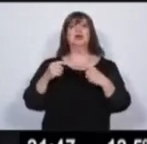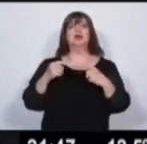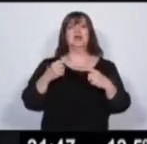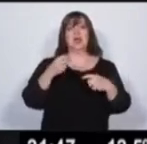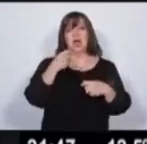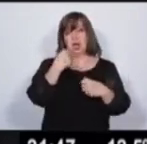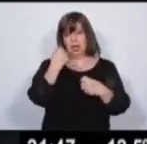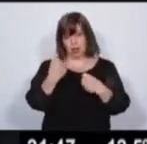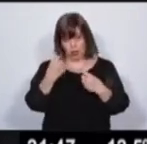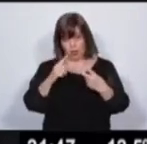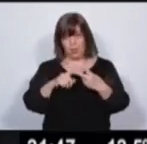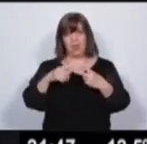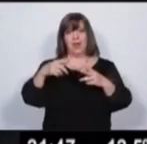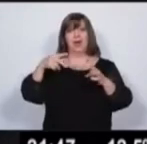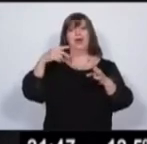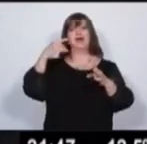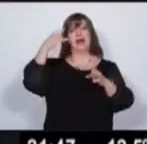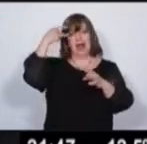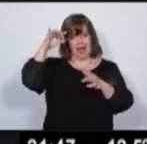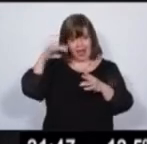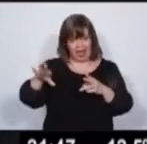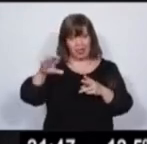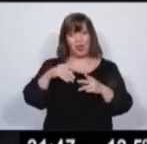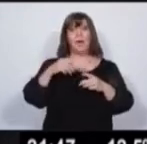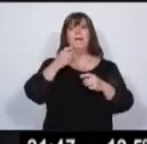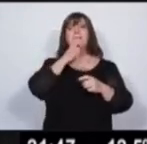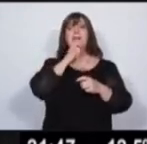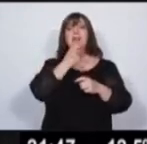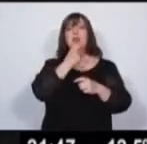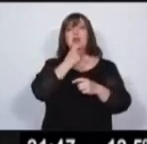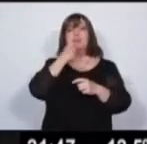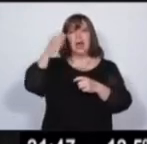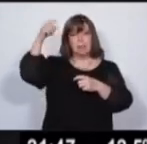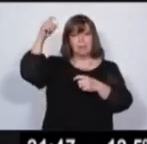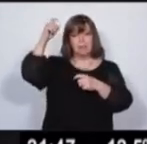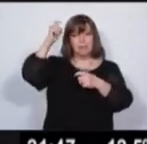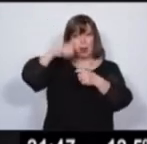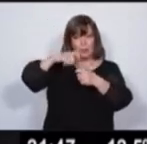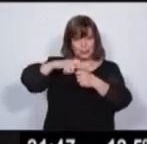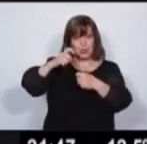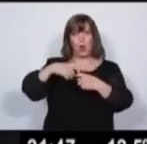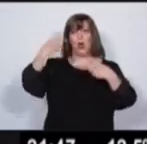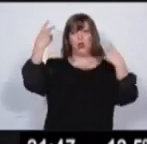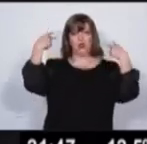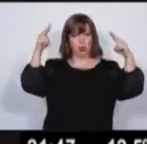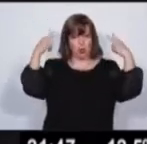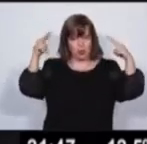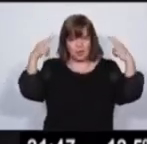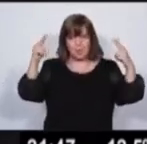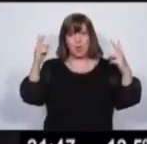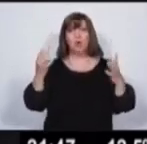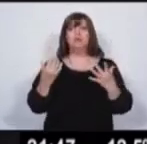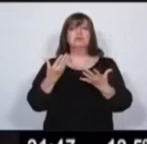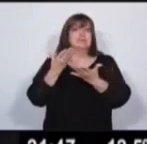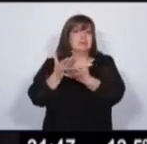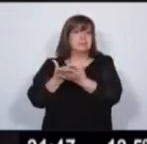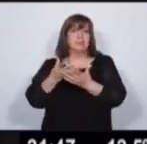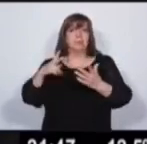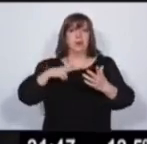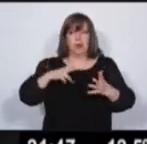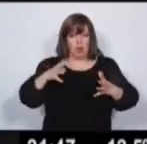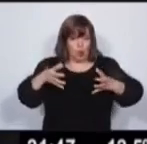fideicomiso ganadero Mendoza petrolera a través de la exploración turismo acompañando la iniciativa